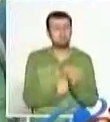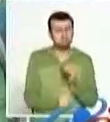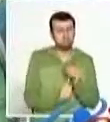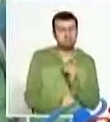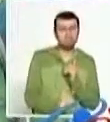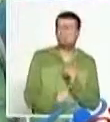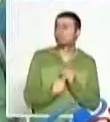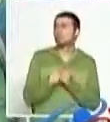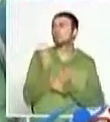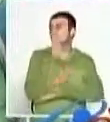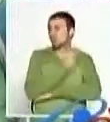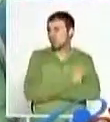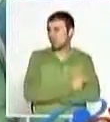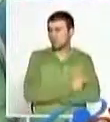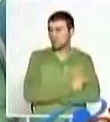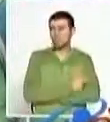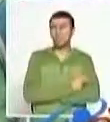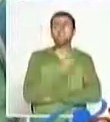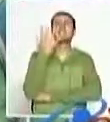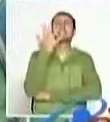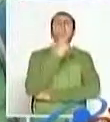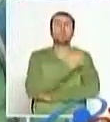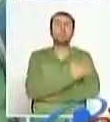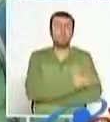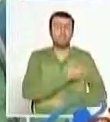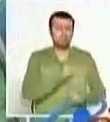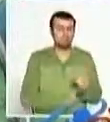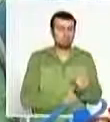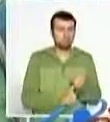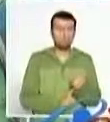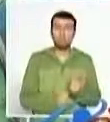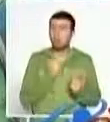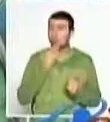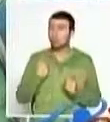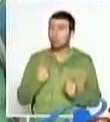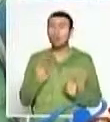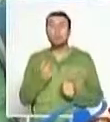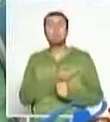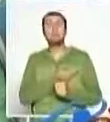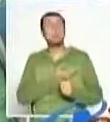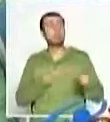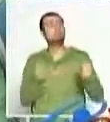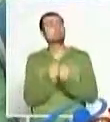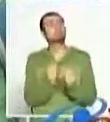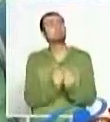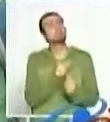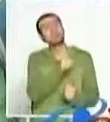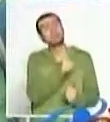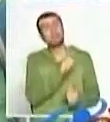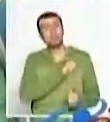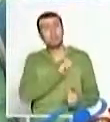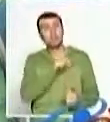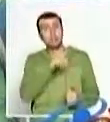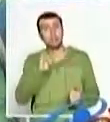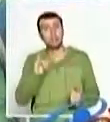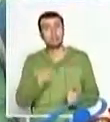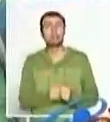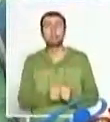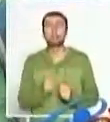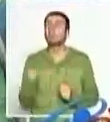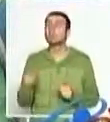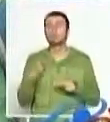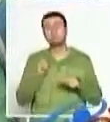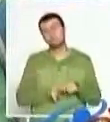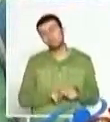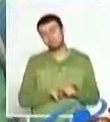días. Yo quedé una vez horrorizado, estaba en tratamientos con mi mamá en Cali y en una sala de espera. Tomé